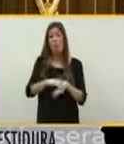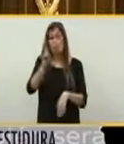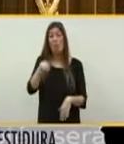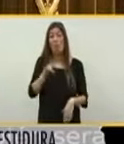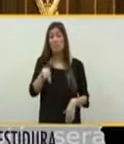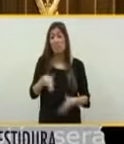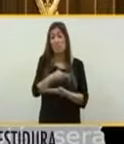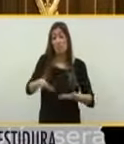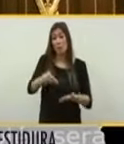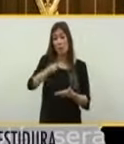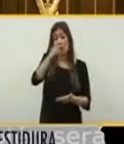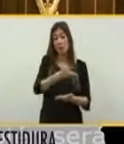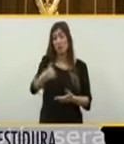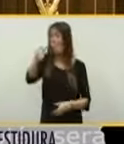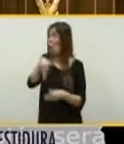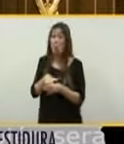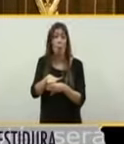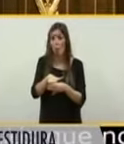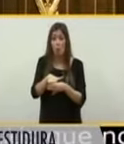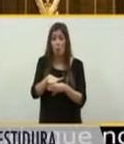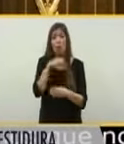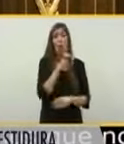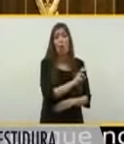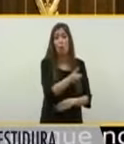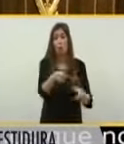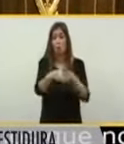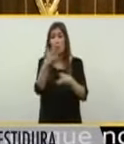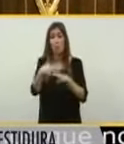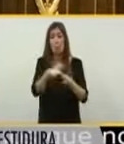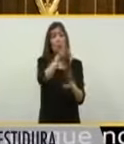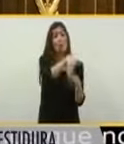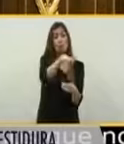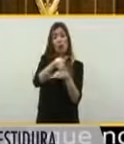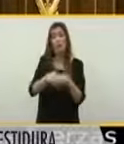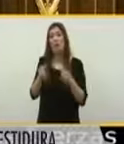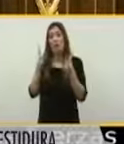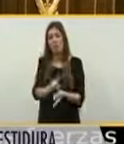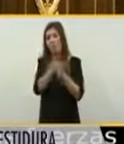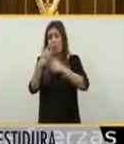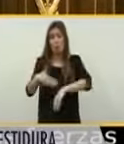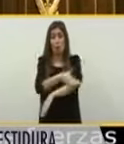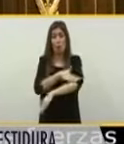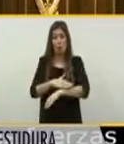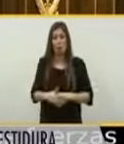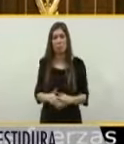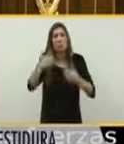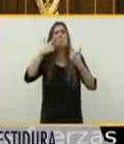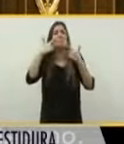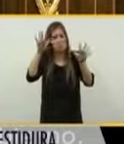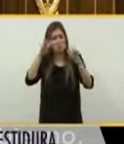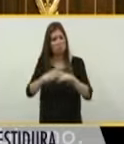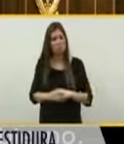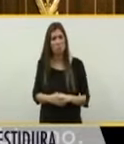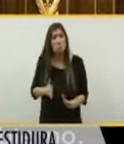votaron y que apoyaron a otras fuerzas que promueven el cambio de gobierno. Incluso cabe la